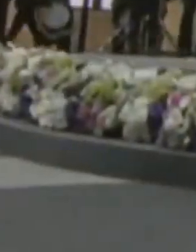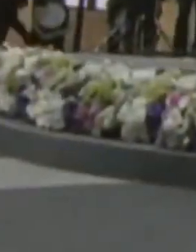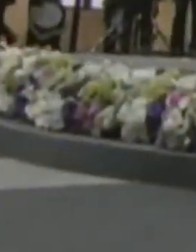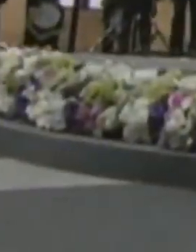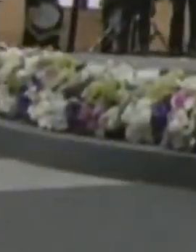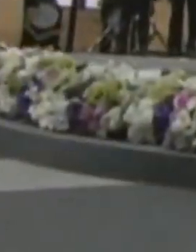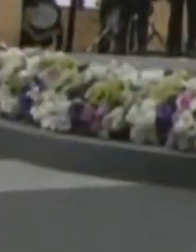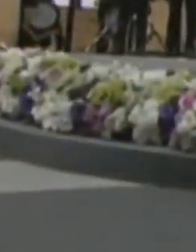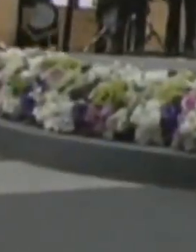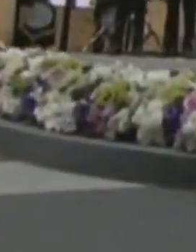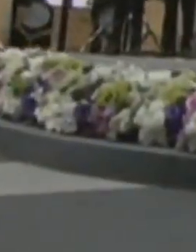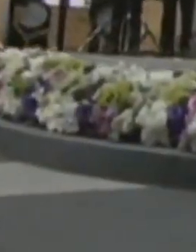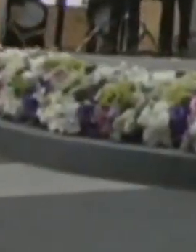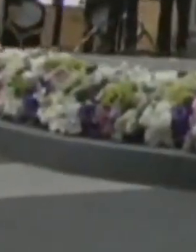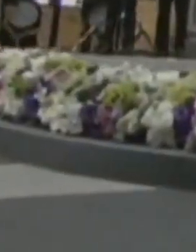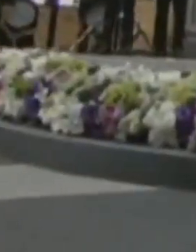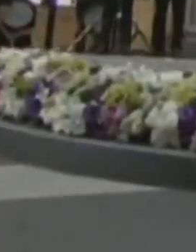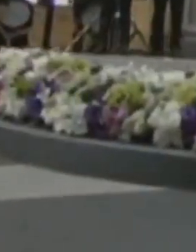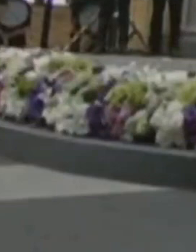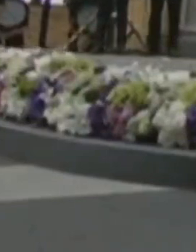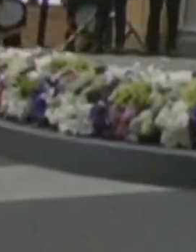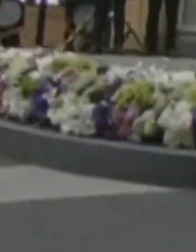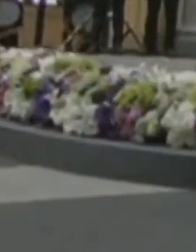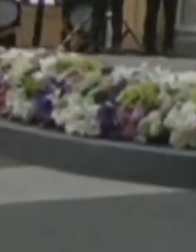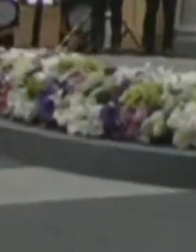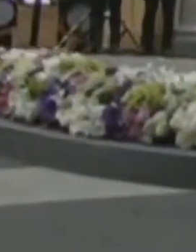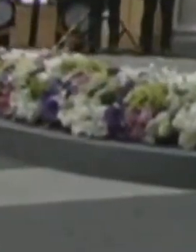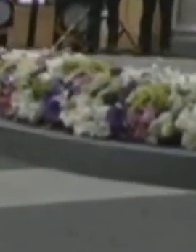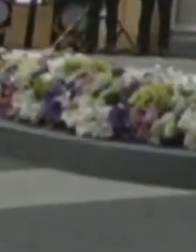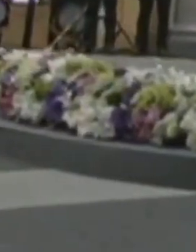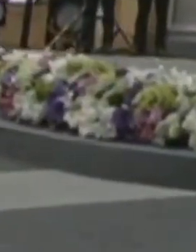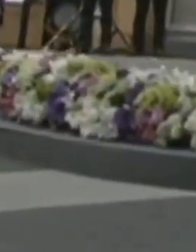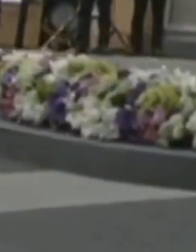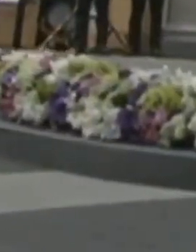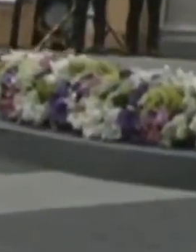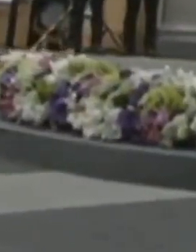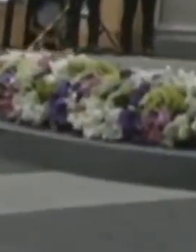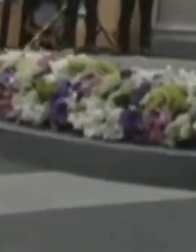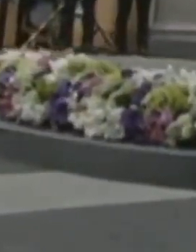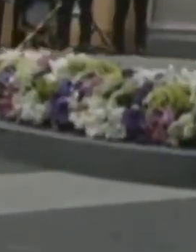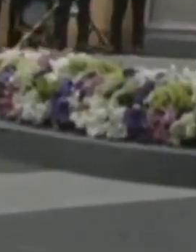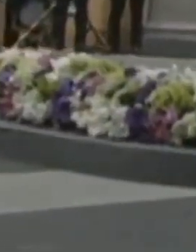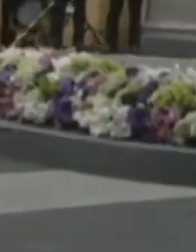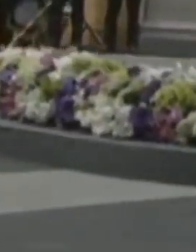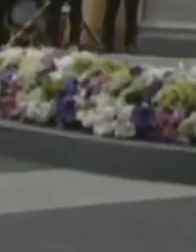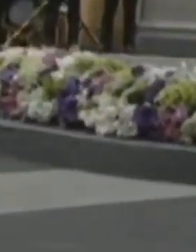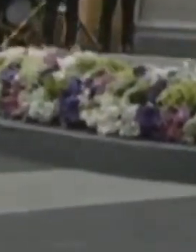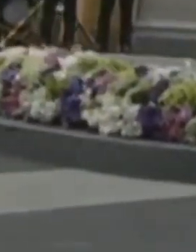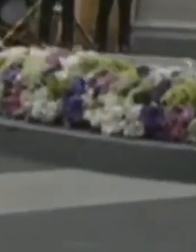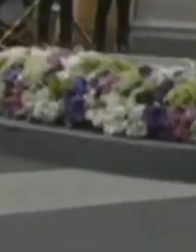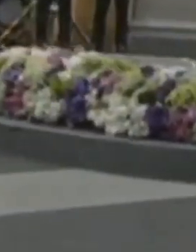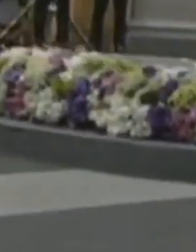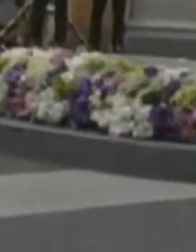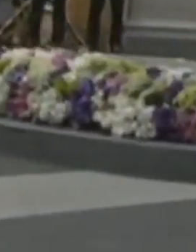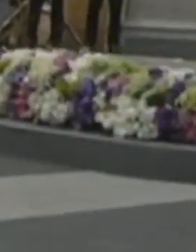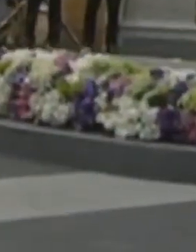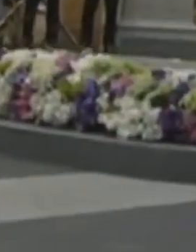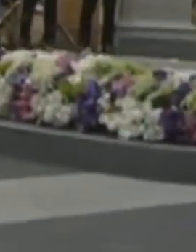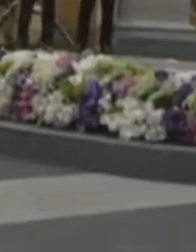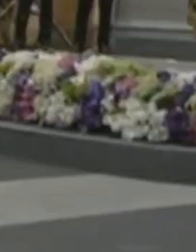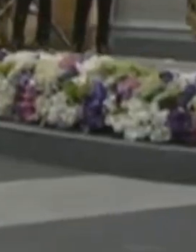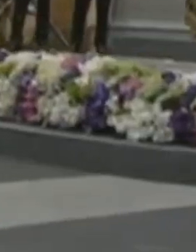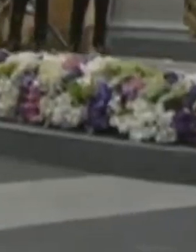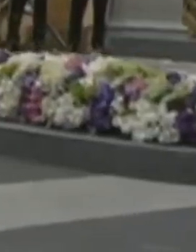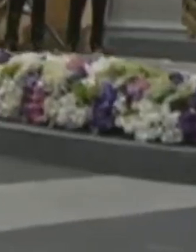es importante recordar, derivado precisamente de lo que lo lleva a participar en la política